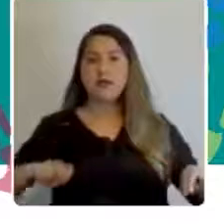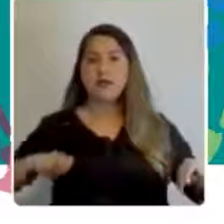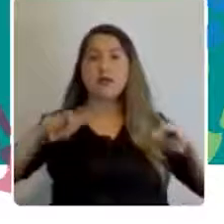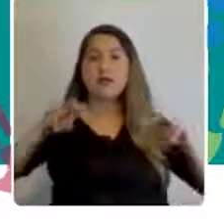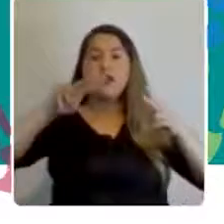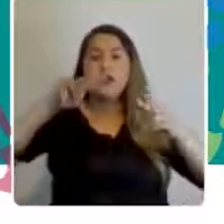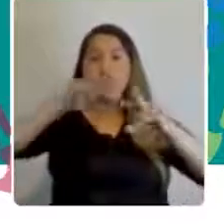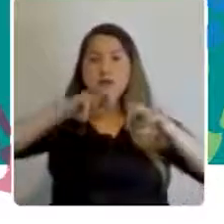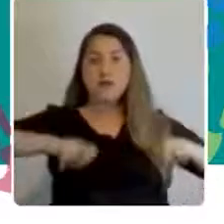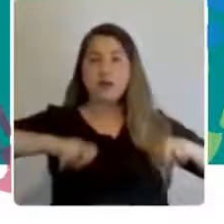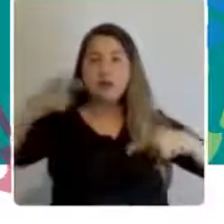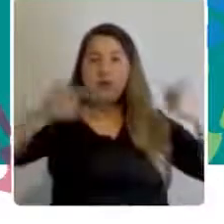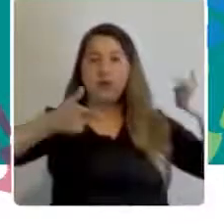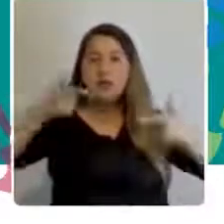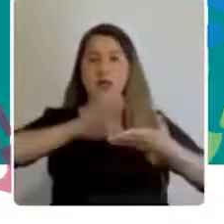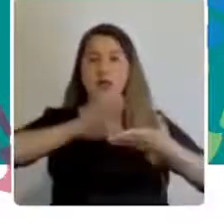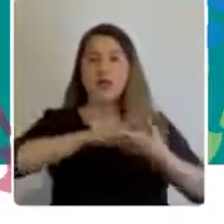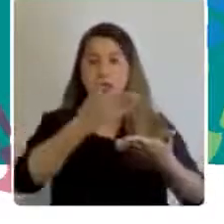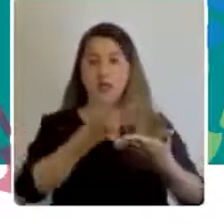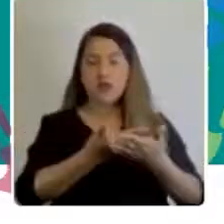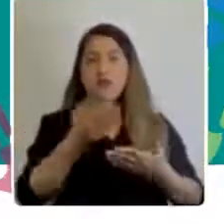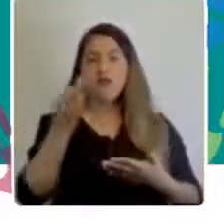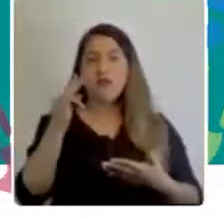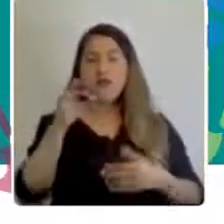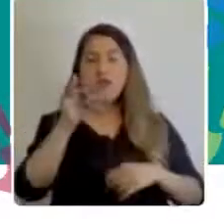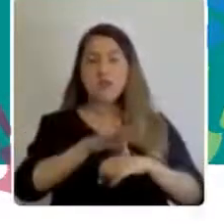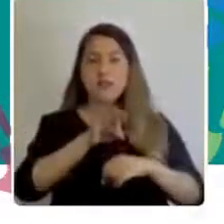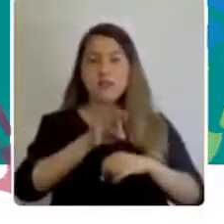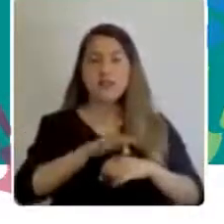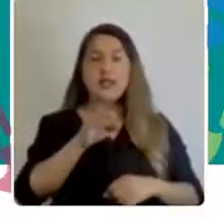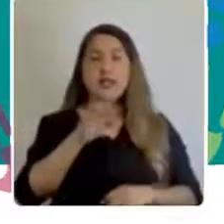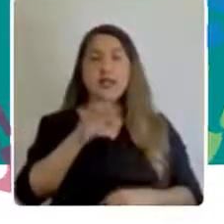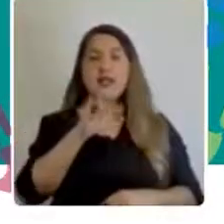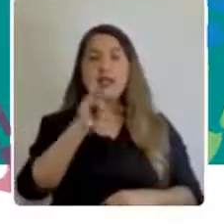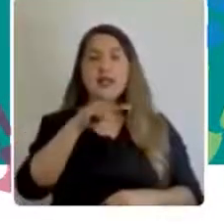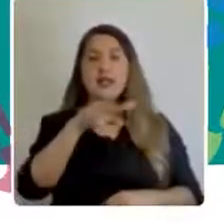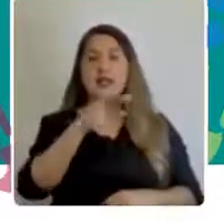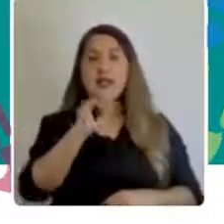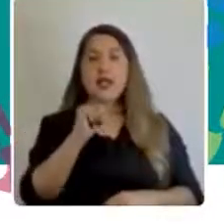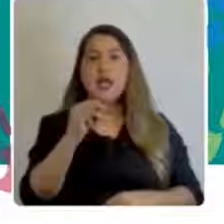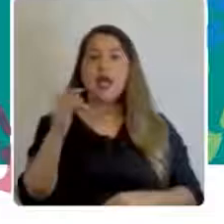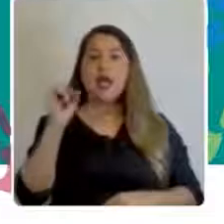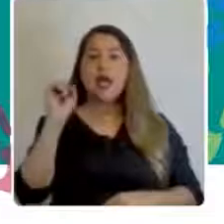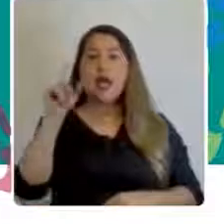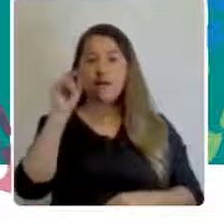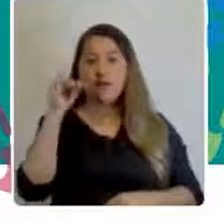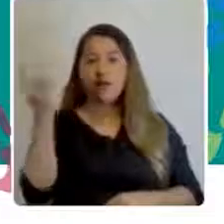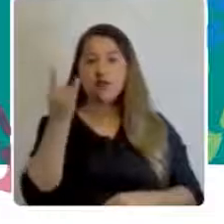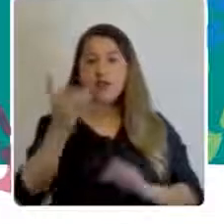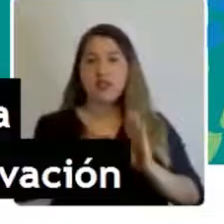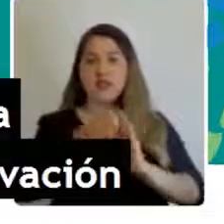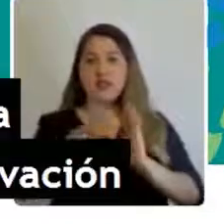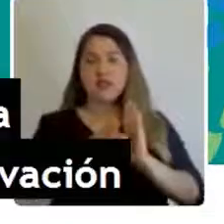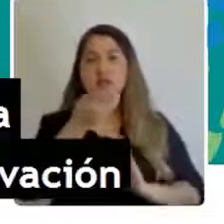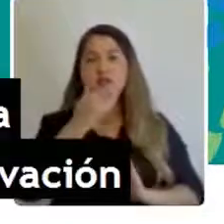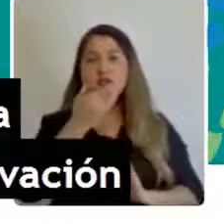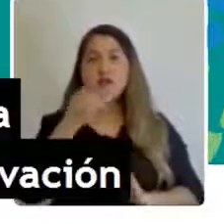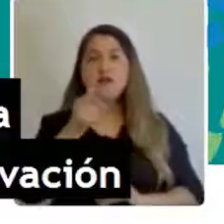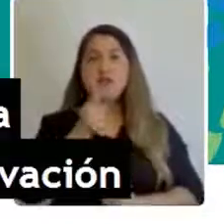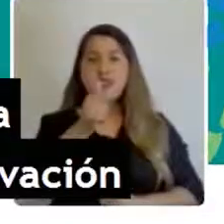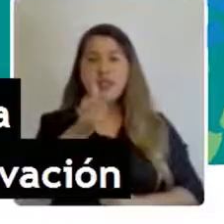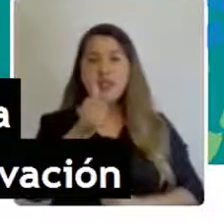Epidemiología y Políticas de Salud de la Facultad de Medicina Clínica Alemana, Universidad del Desarrollo, y Juan Alberto Lecaros, director